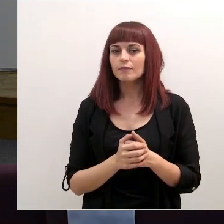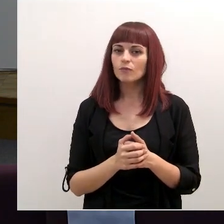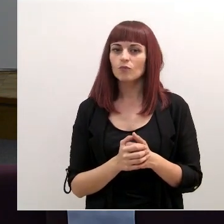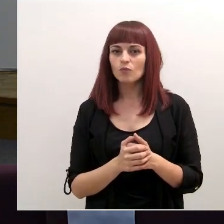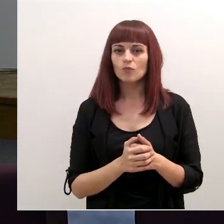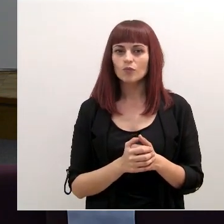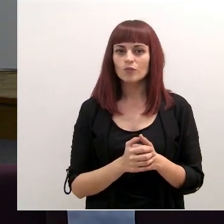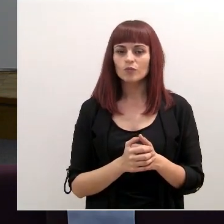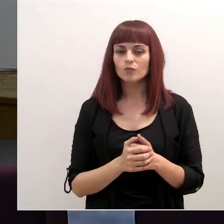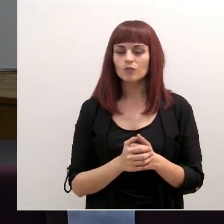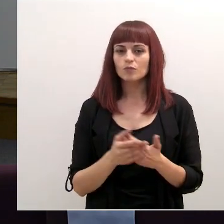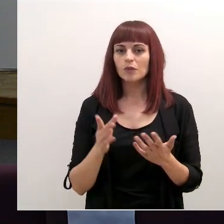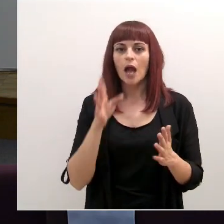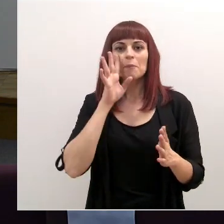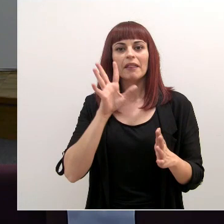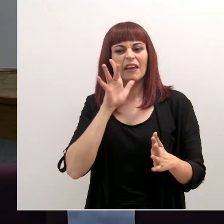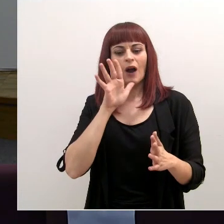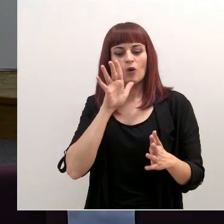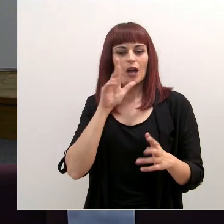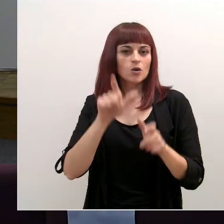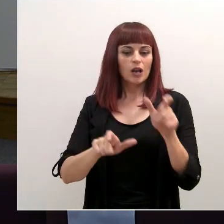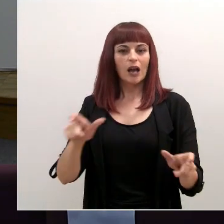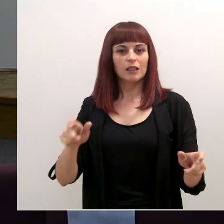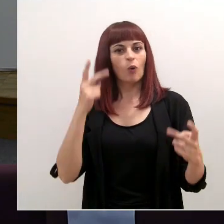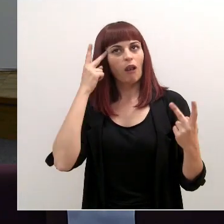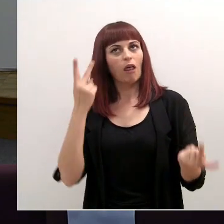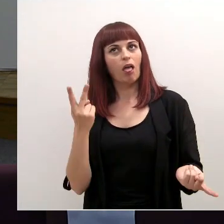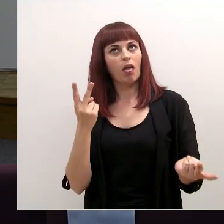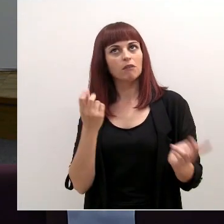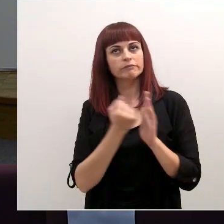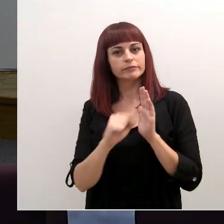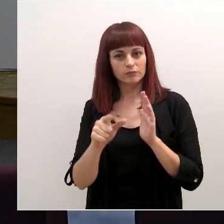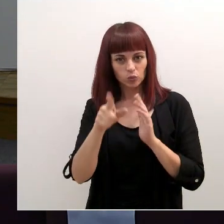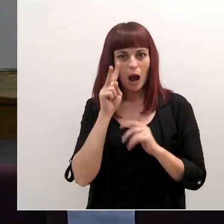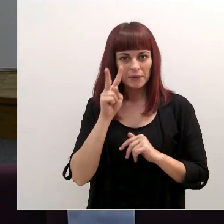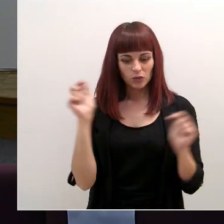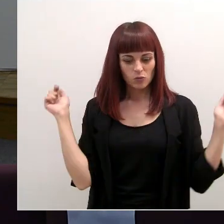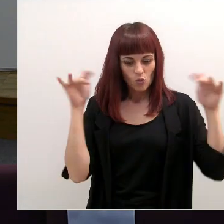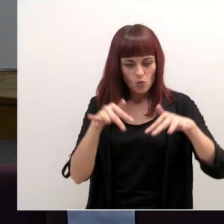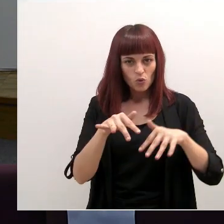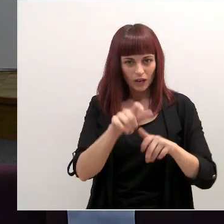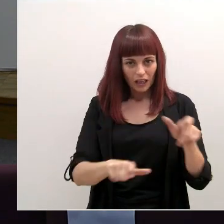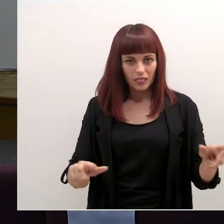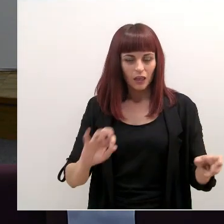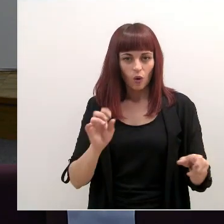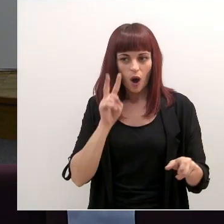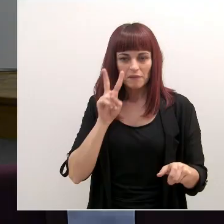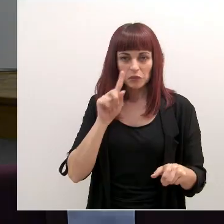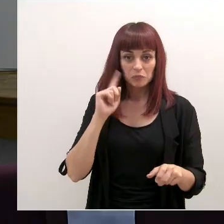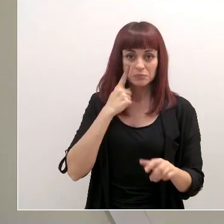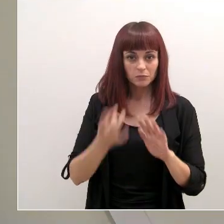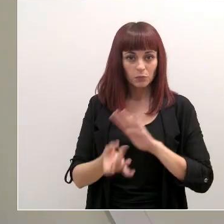esté la percepción general de que nos hemos relajado. ¿Ha habido concentraciones de gente en algún lugar? ¿Ustedes han detectado algún brote?